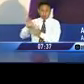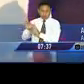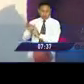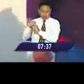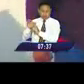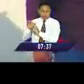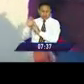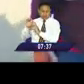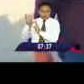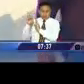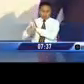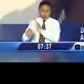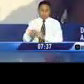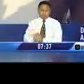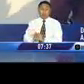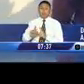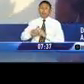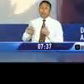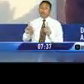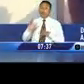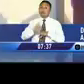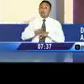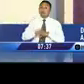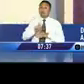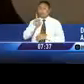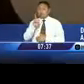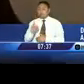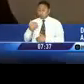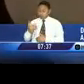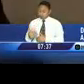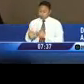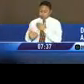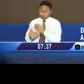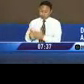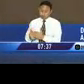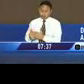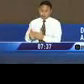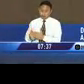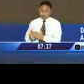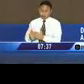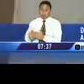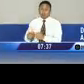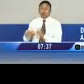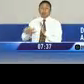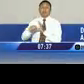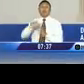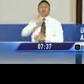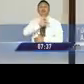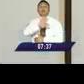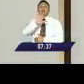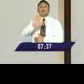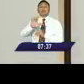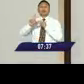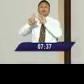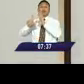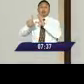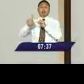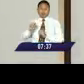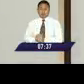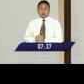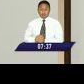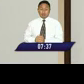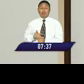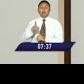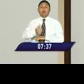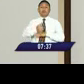lo habíamos señalado, pero esto solo obedece a una parte del proceso, ya que tras esto, dice el artículo 556 del COIB, el